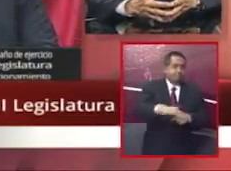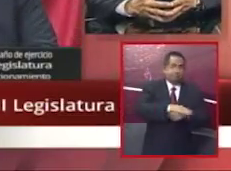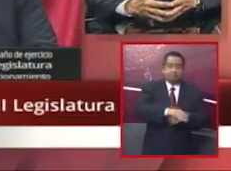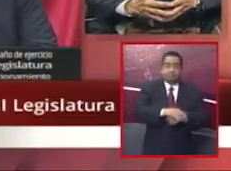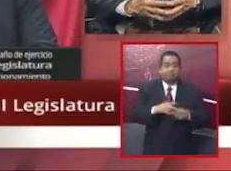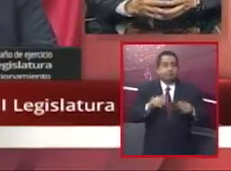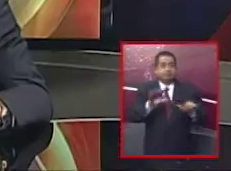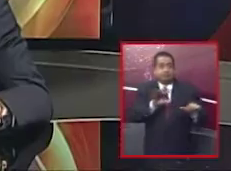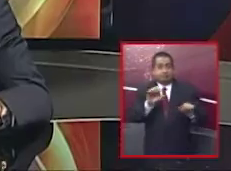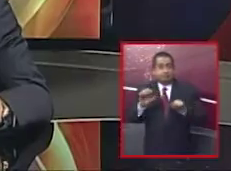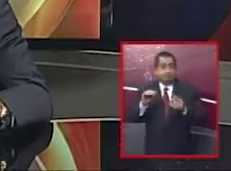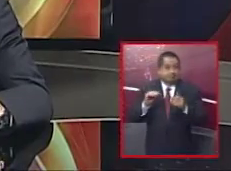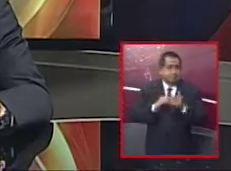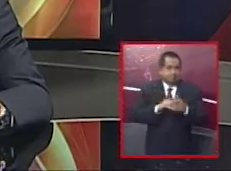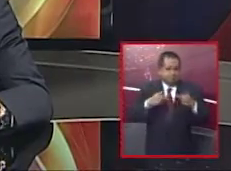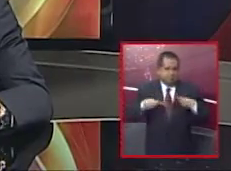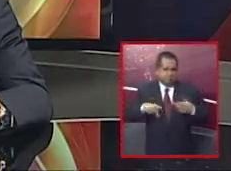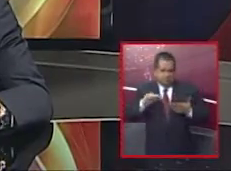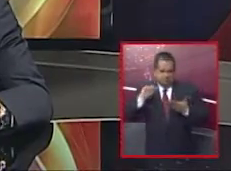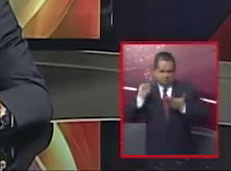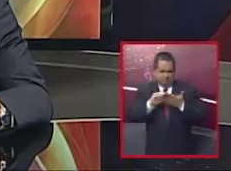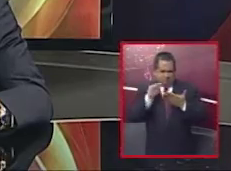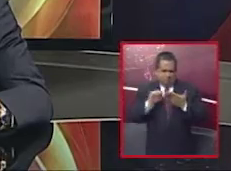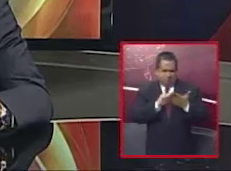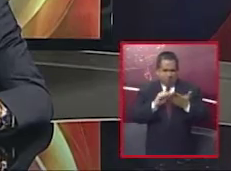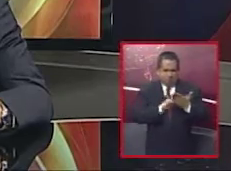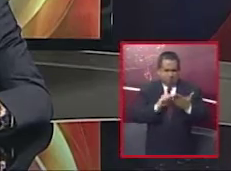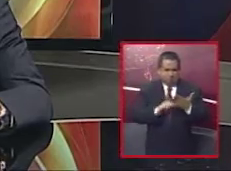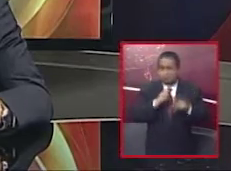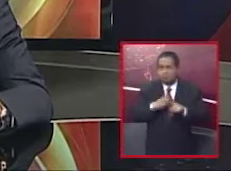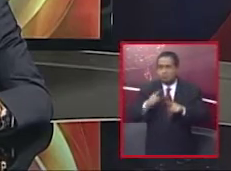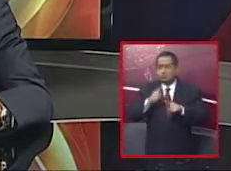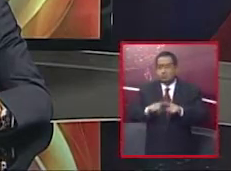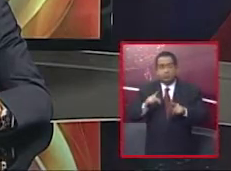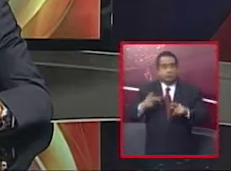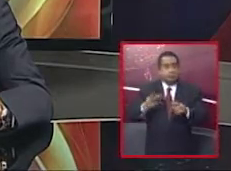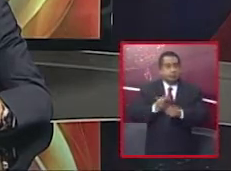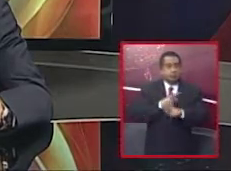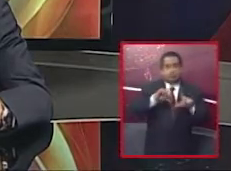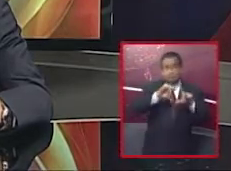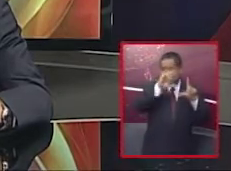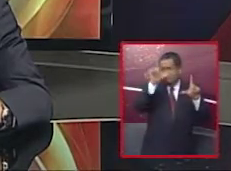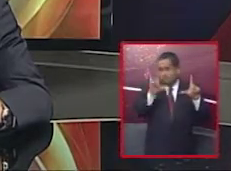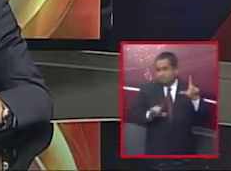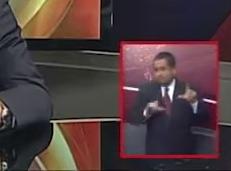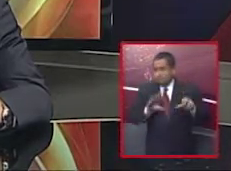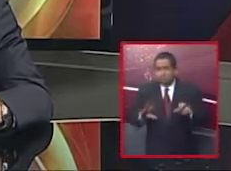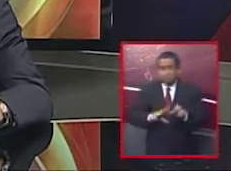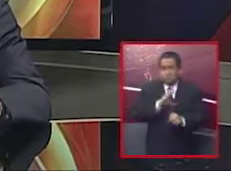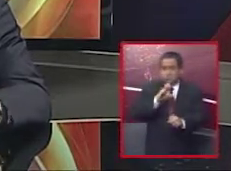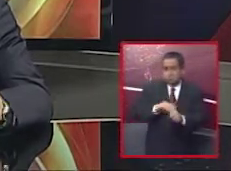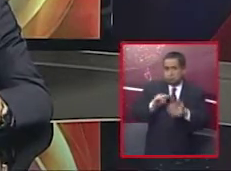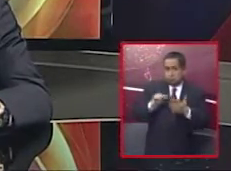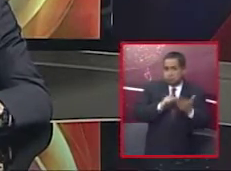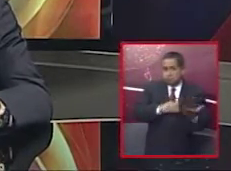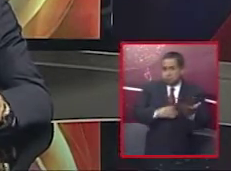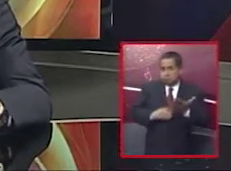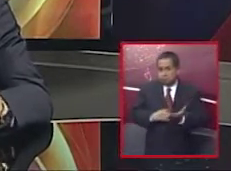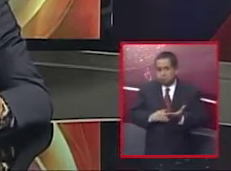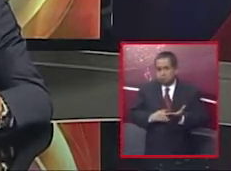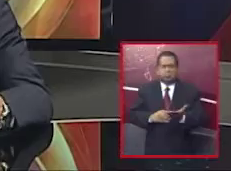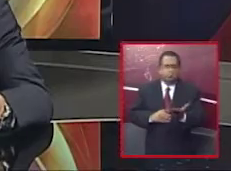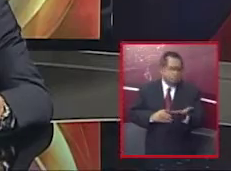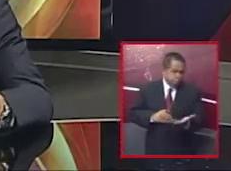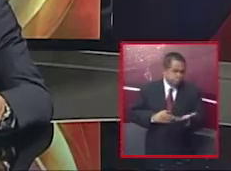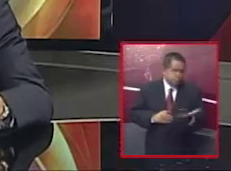de 600,000 firmas de ciudadanas y ciudadanos de todo el país, y que se decía